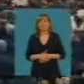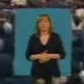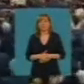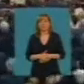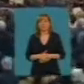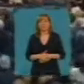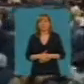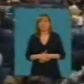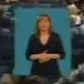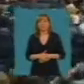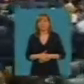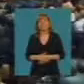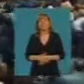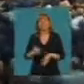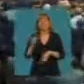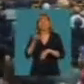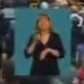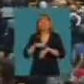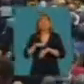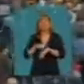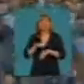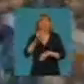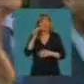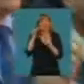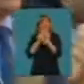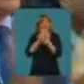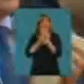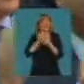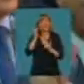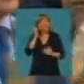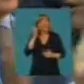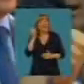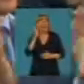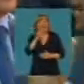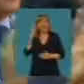Doctora Nilda Celia Garré, Ministra de Seguridad.